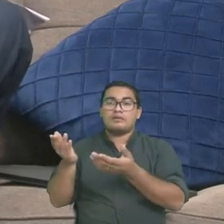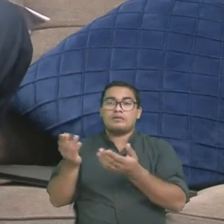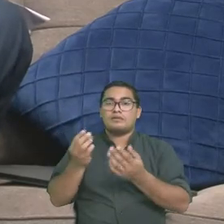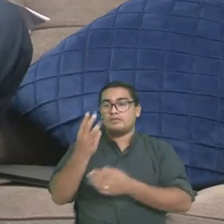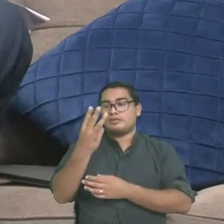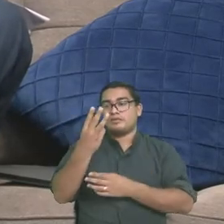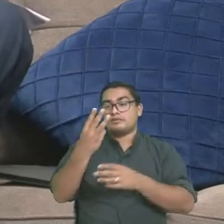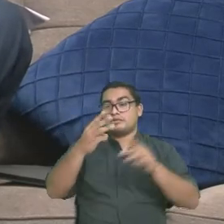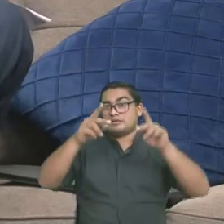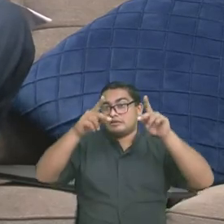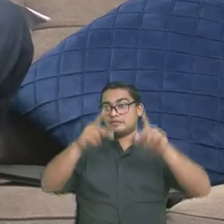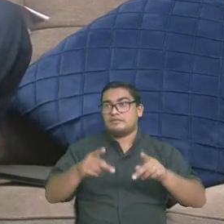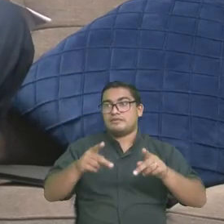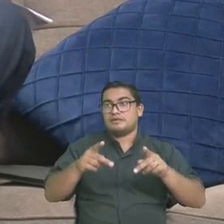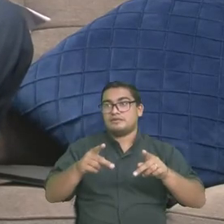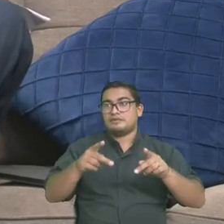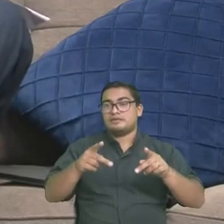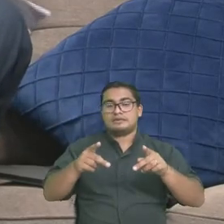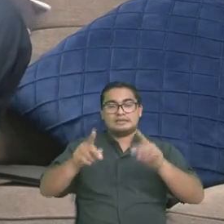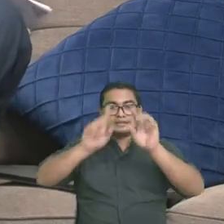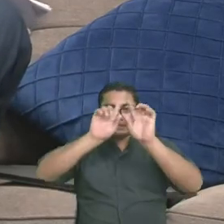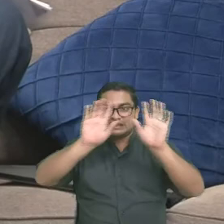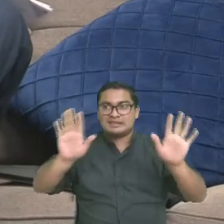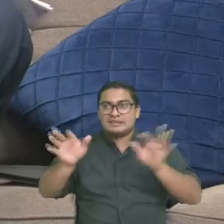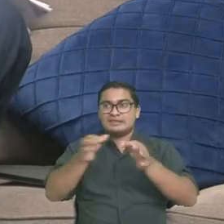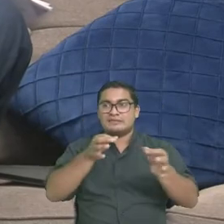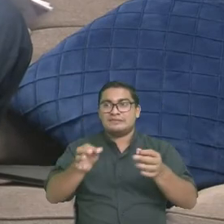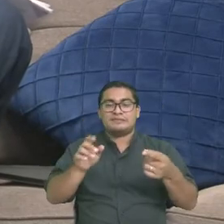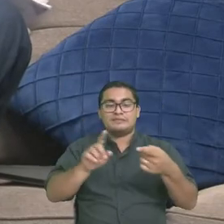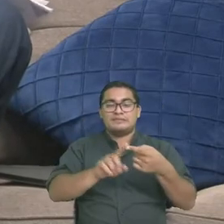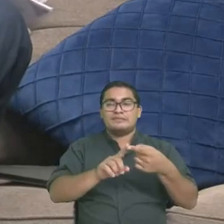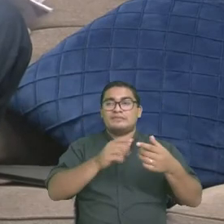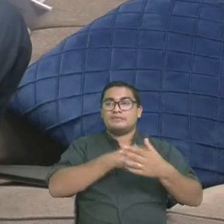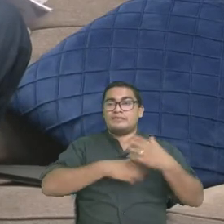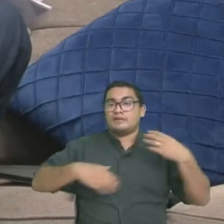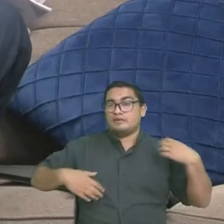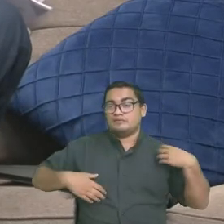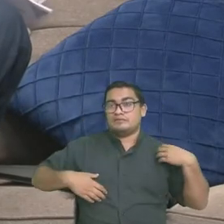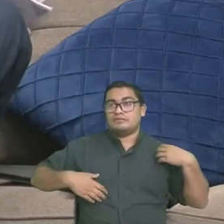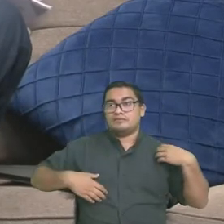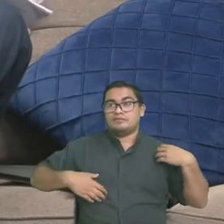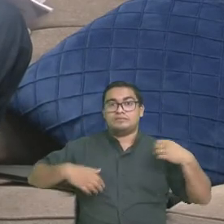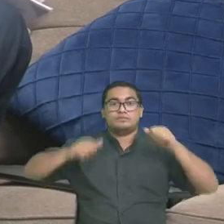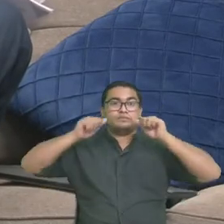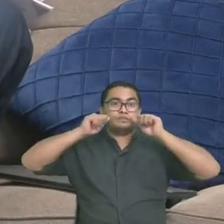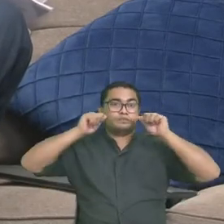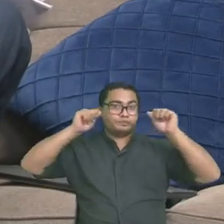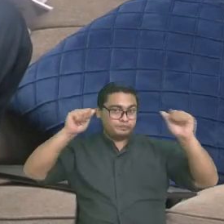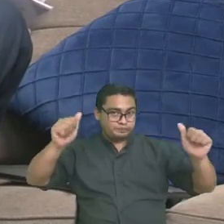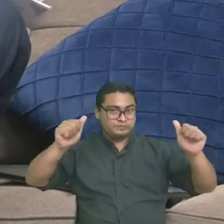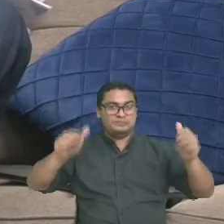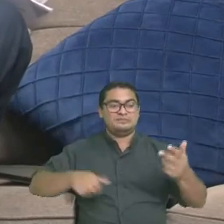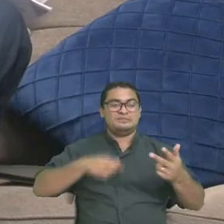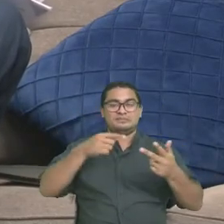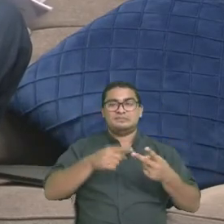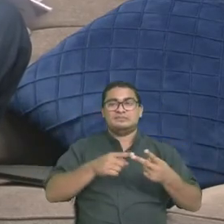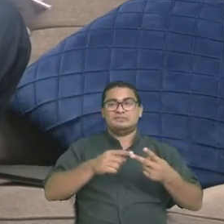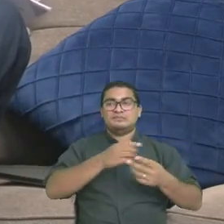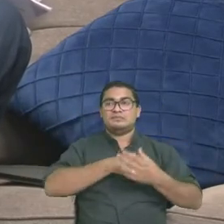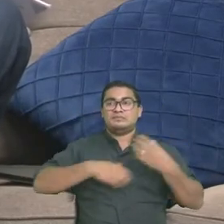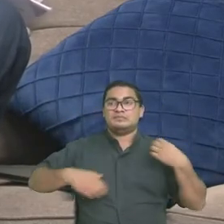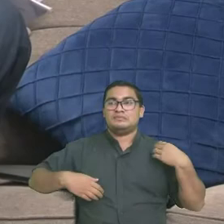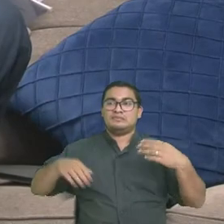país. Hablemos clarito. El presidente de la República, el presidente del Banco